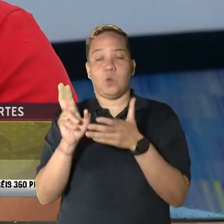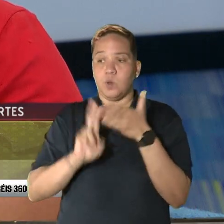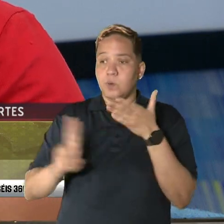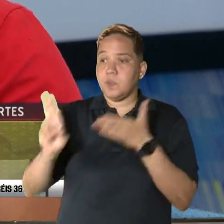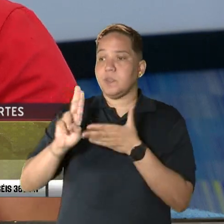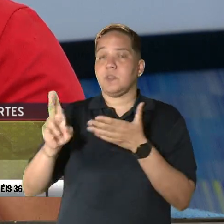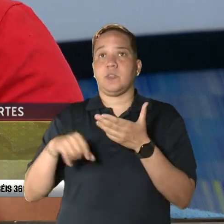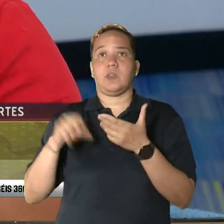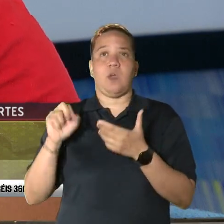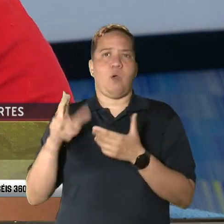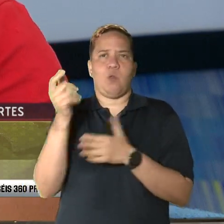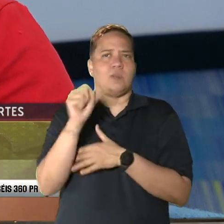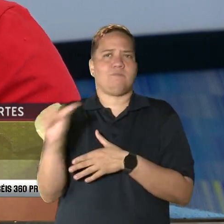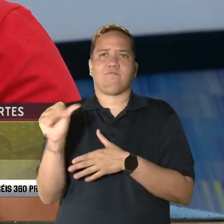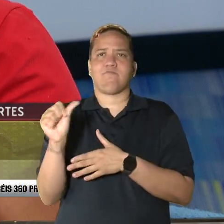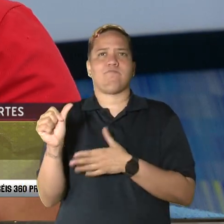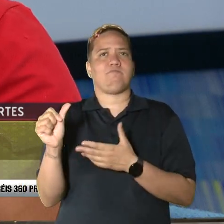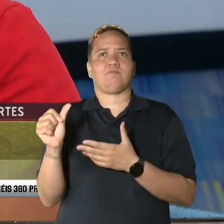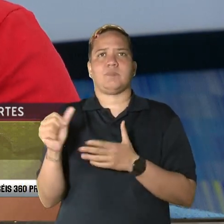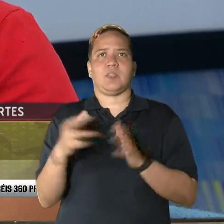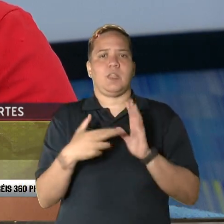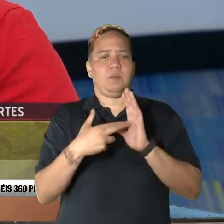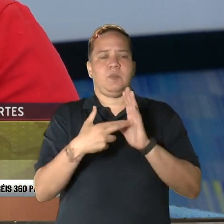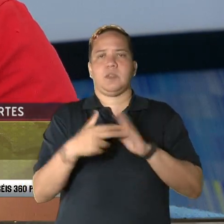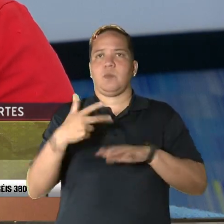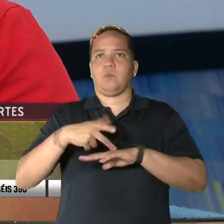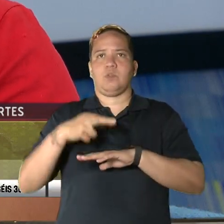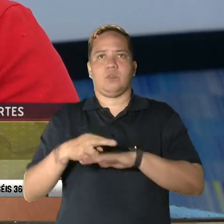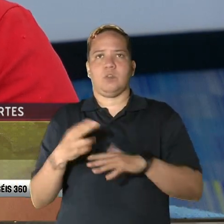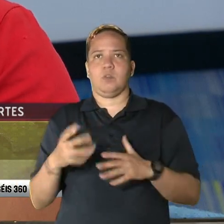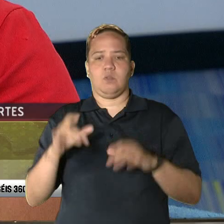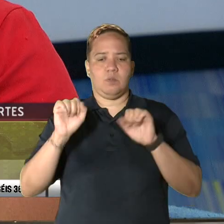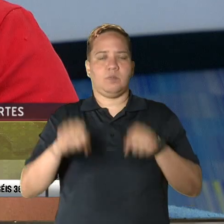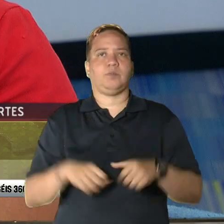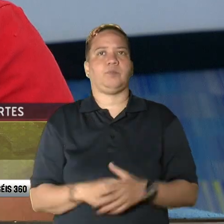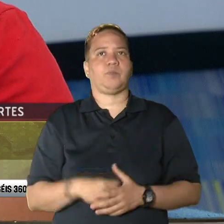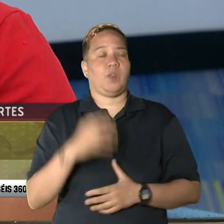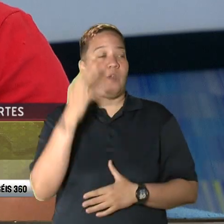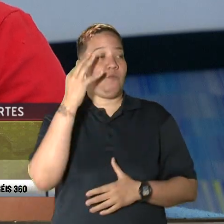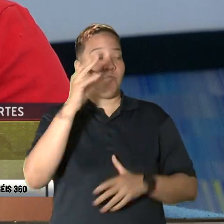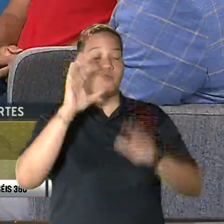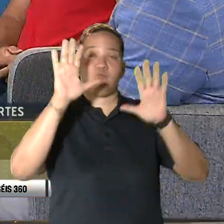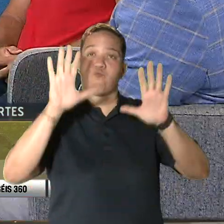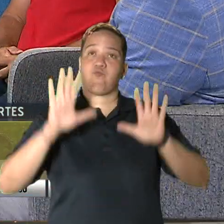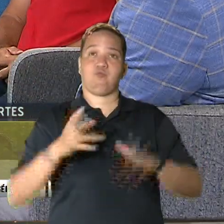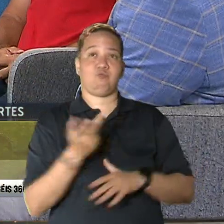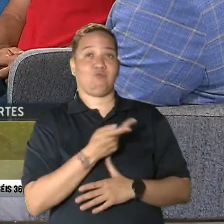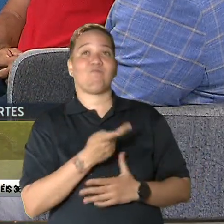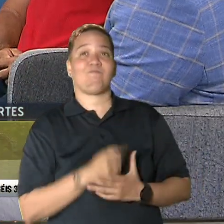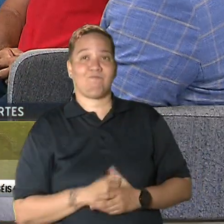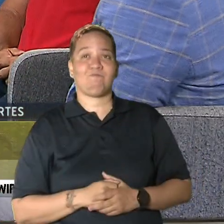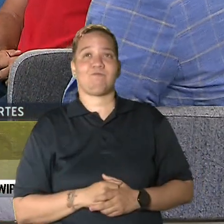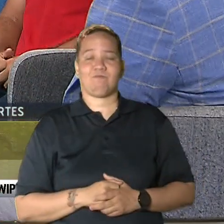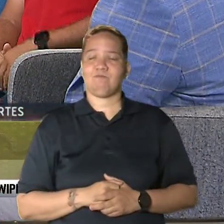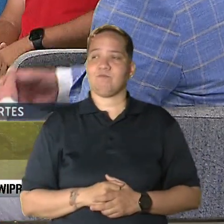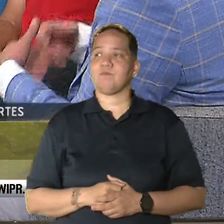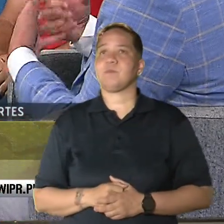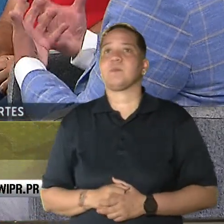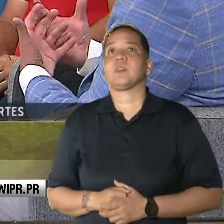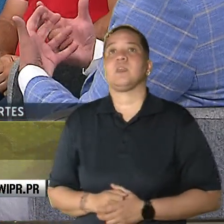o lo que sea representada Puerto Rico en lo que pueda El futuro es brillante con estos dos Claro que sí Miguel